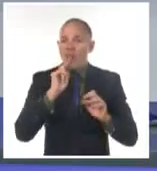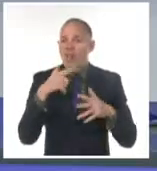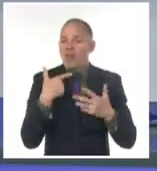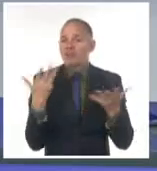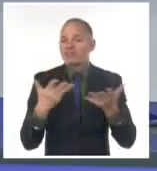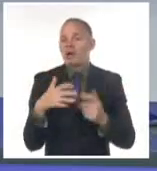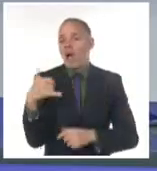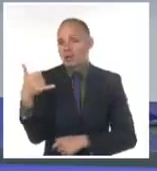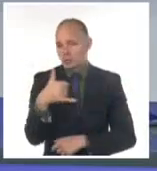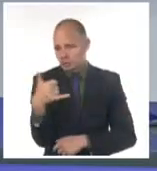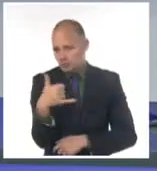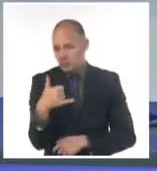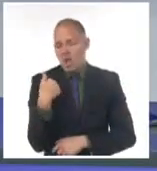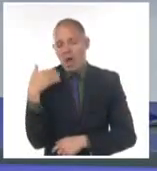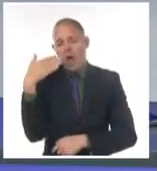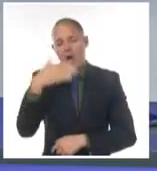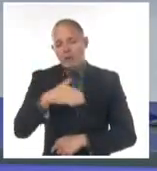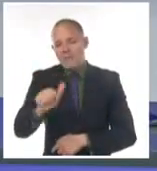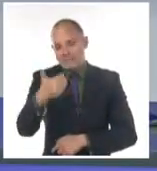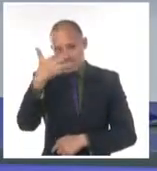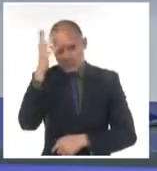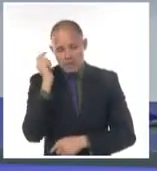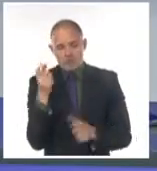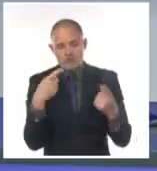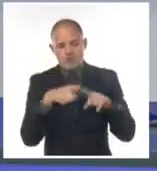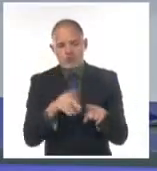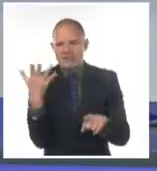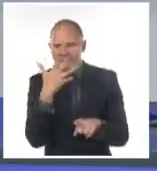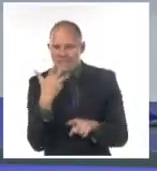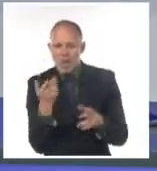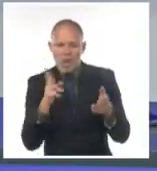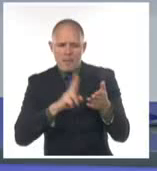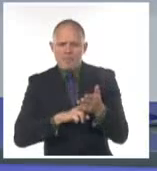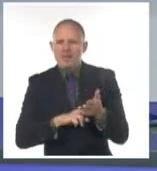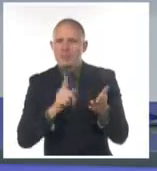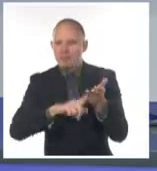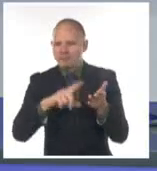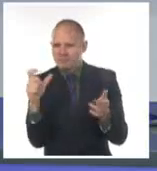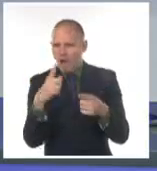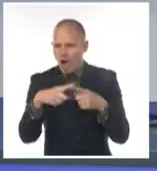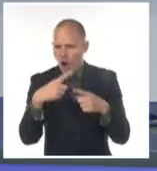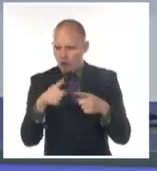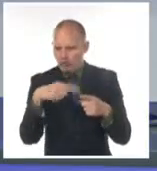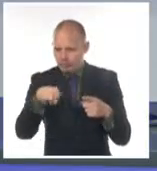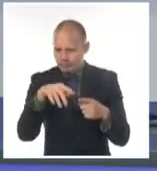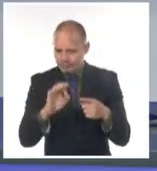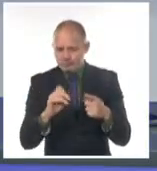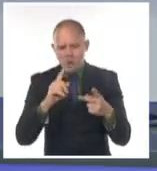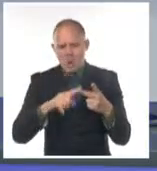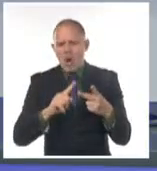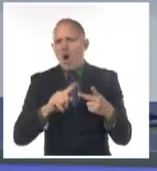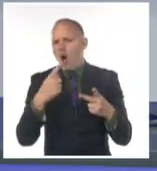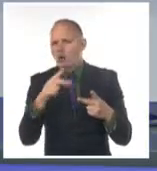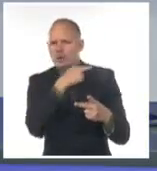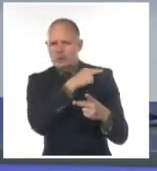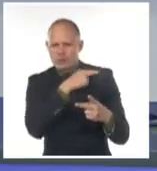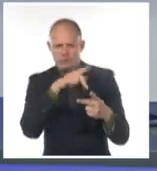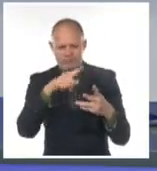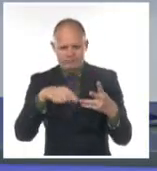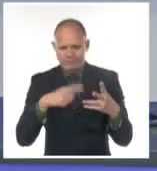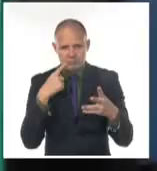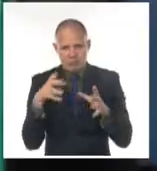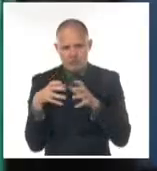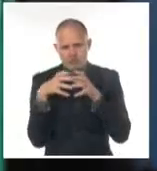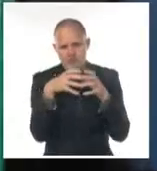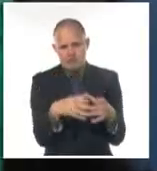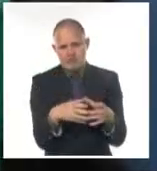de Estado, Roberto Morales Ojeda, miembro del Buró Político y secretario de Organización del Comité Central, así como las máximas autoridades de la